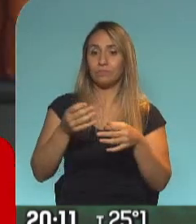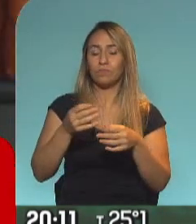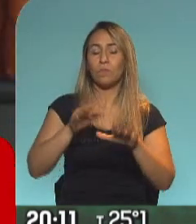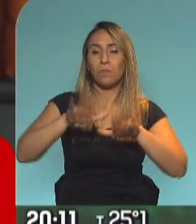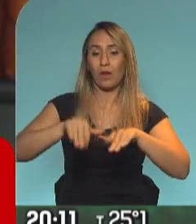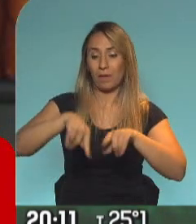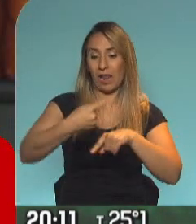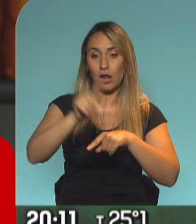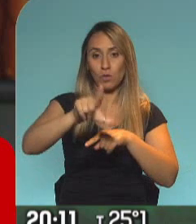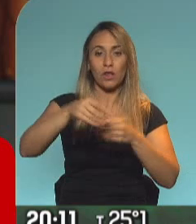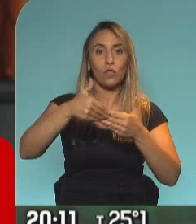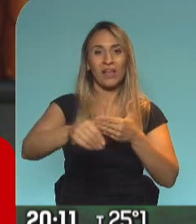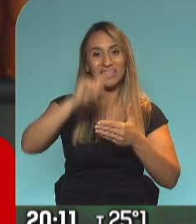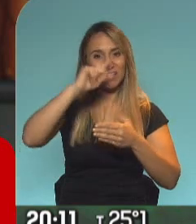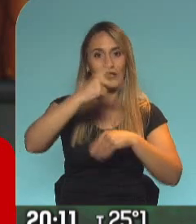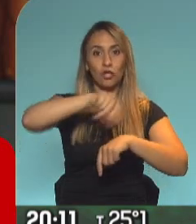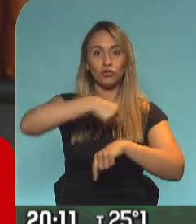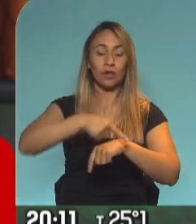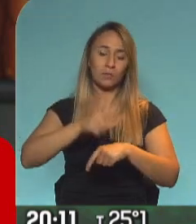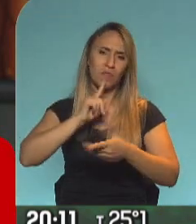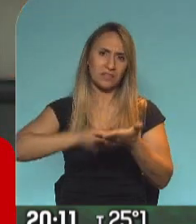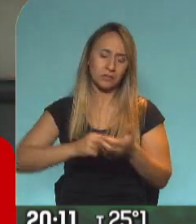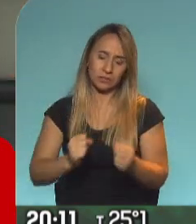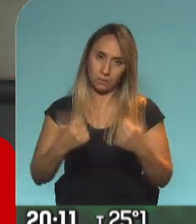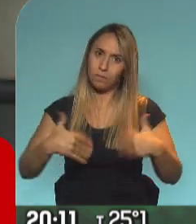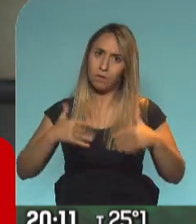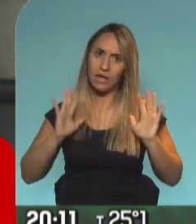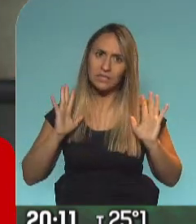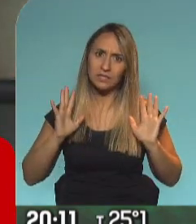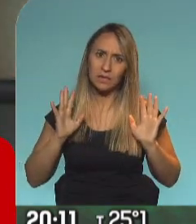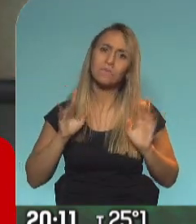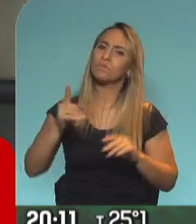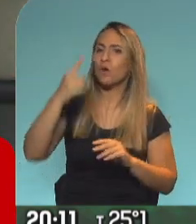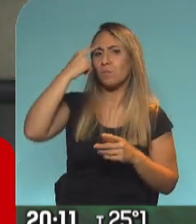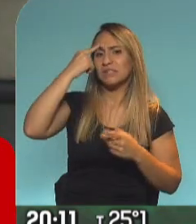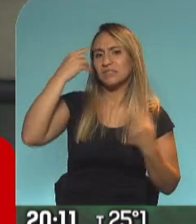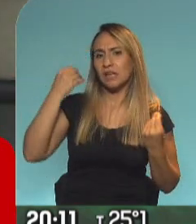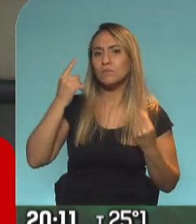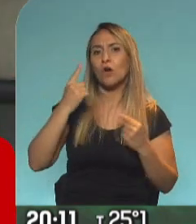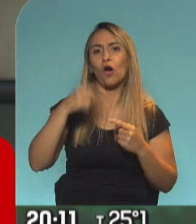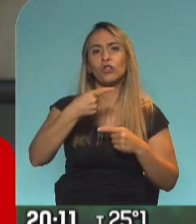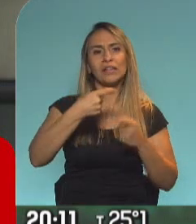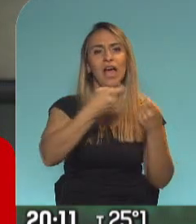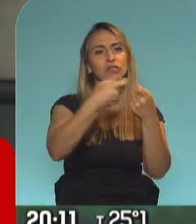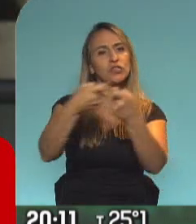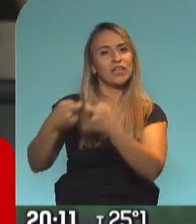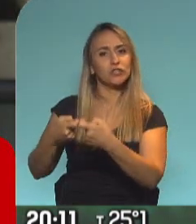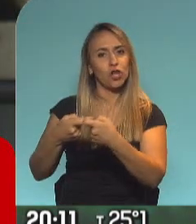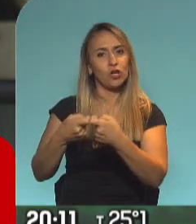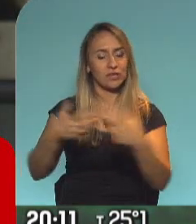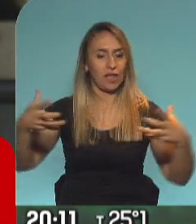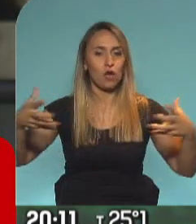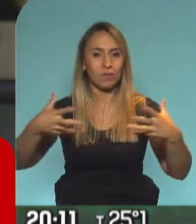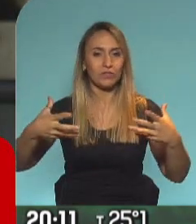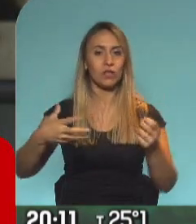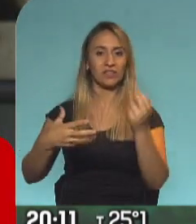paro de 72 horas, suena una medida dura. ¿Usted cree, conociendo cómo funcionan también las otras entidades que componen a la mesa de